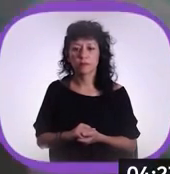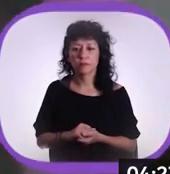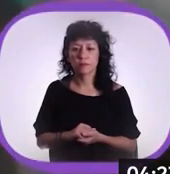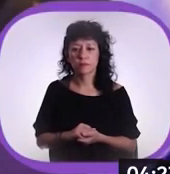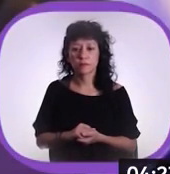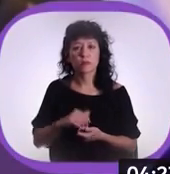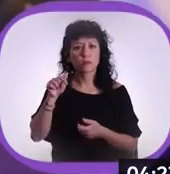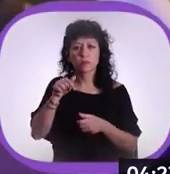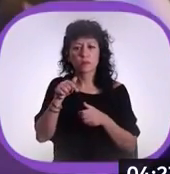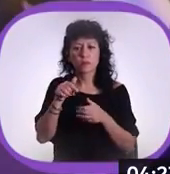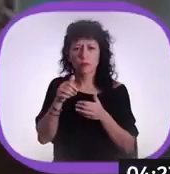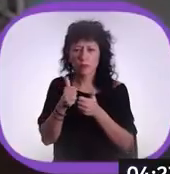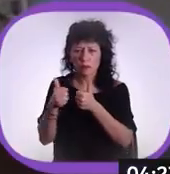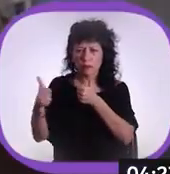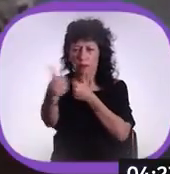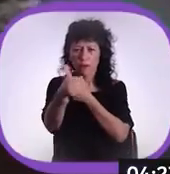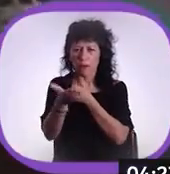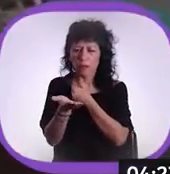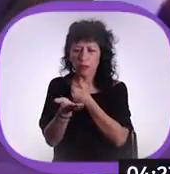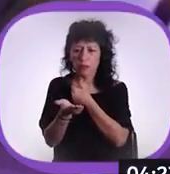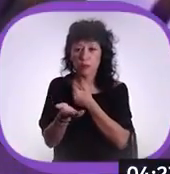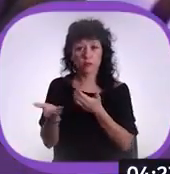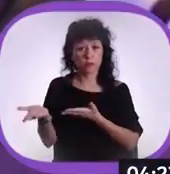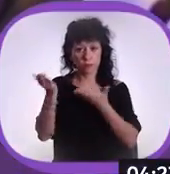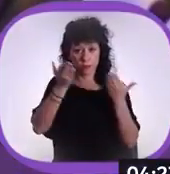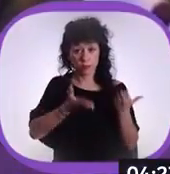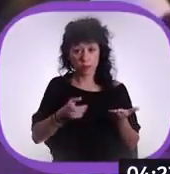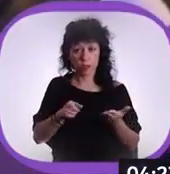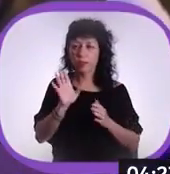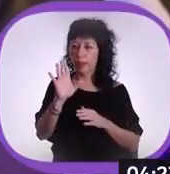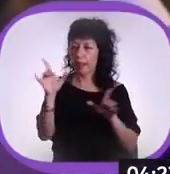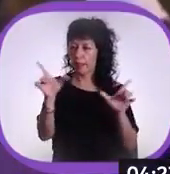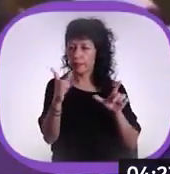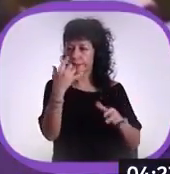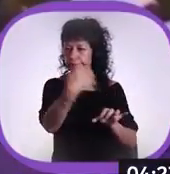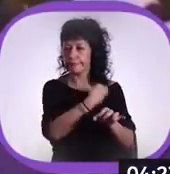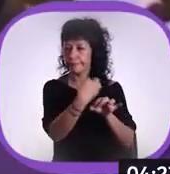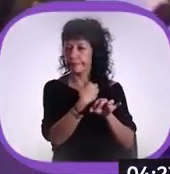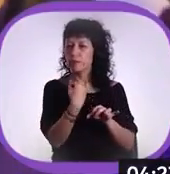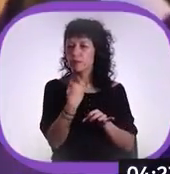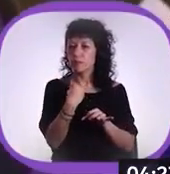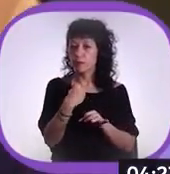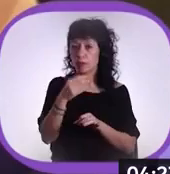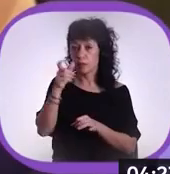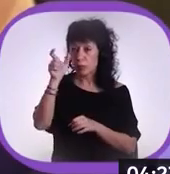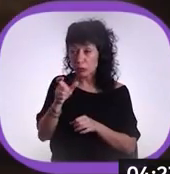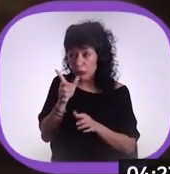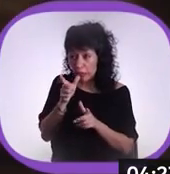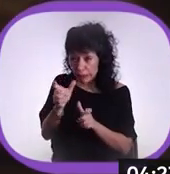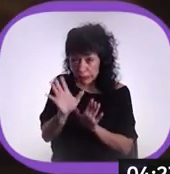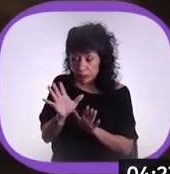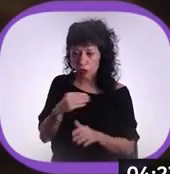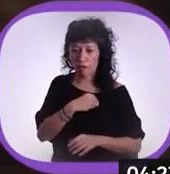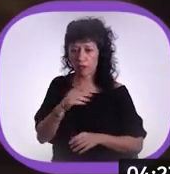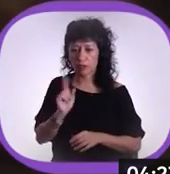¡Crocomodo! ¡Atrás, lagartija! He venido en paz. Algo bueno me enseñó la televisión. No confíes en alienígenas que dicen eso. Yo